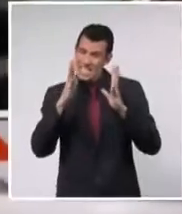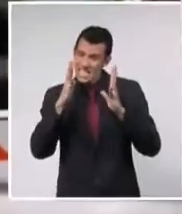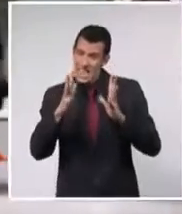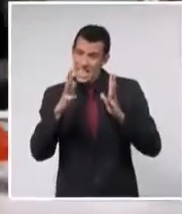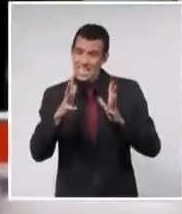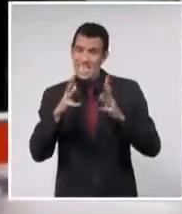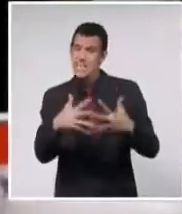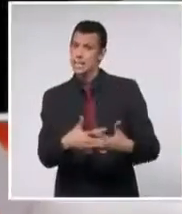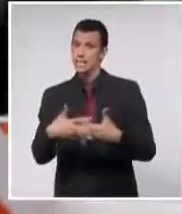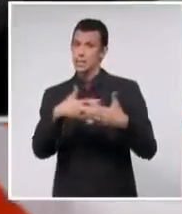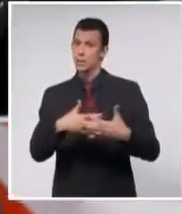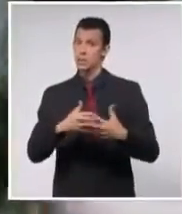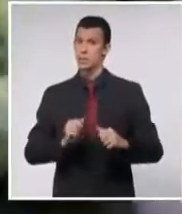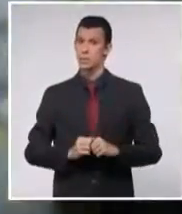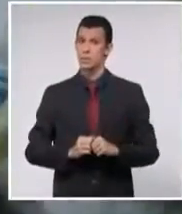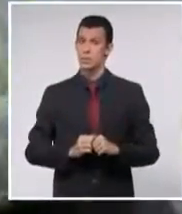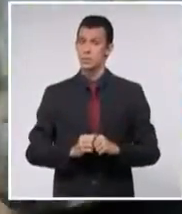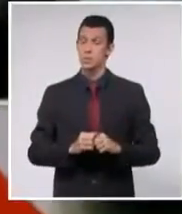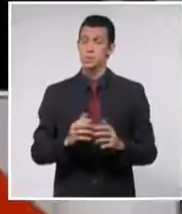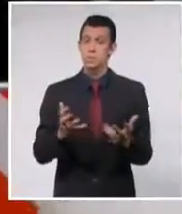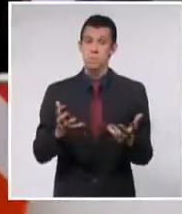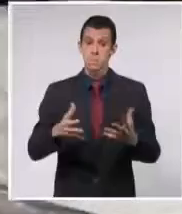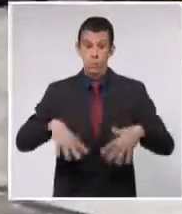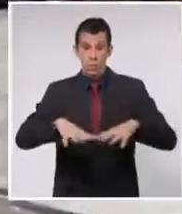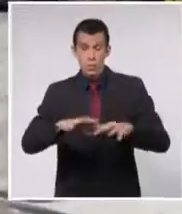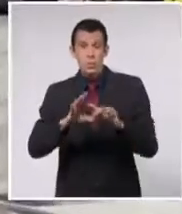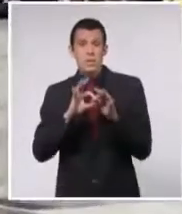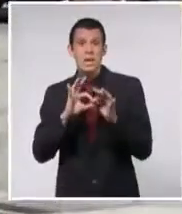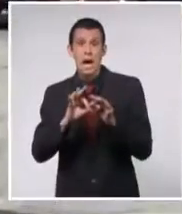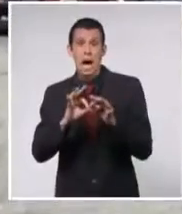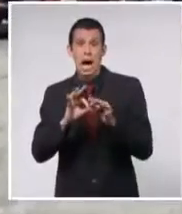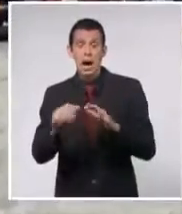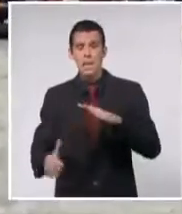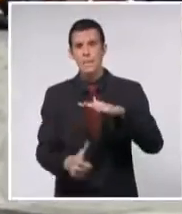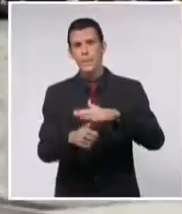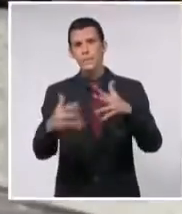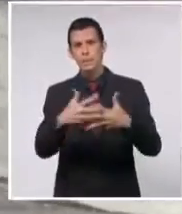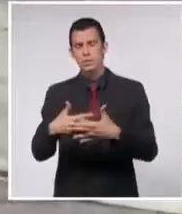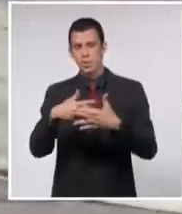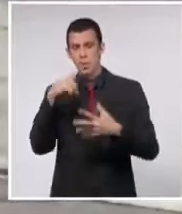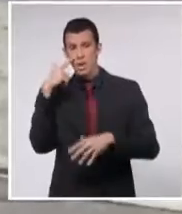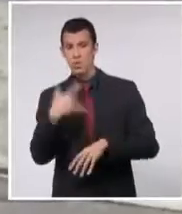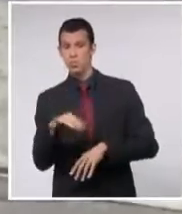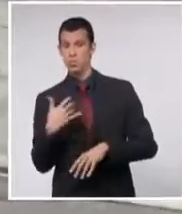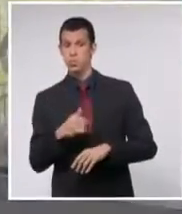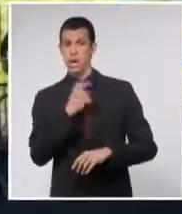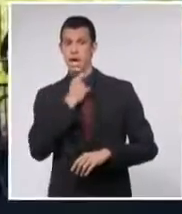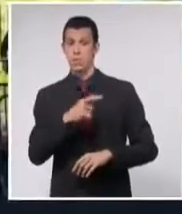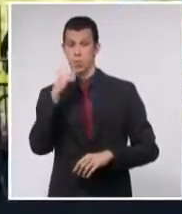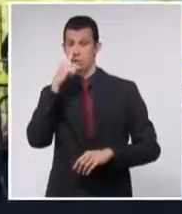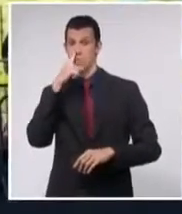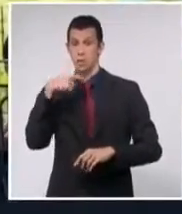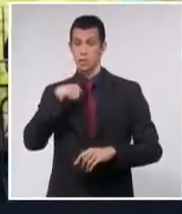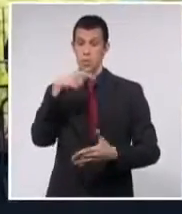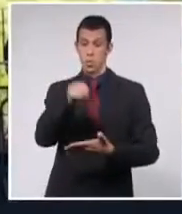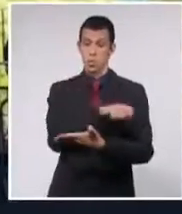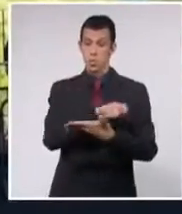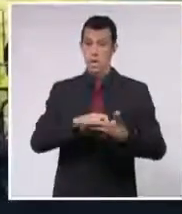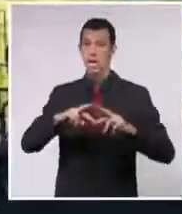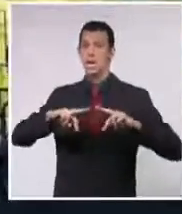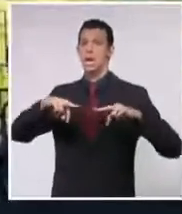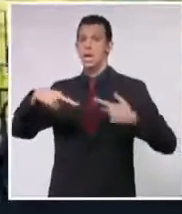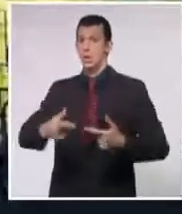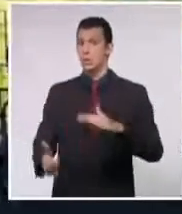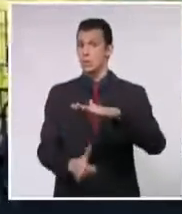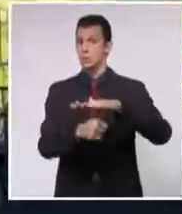inicio, el magnate presidente ve su reelección en peligro. La economía no prospera y la vuelta temprana